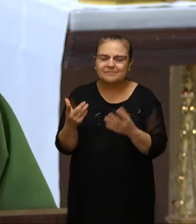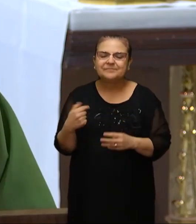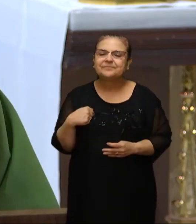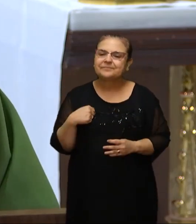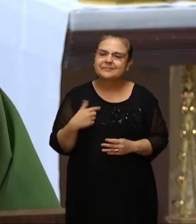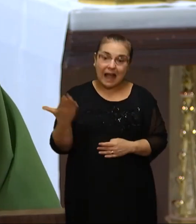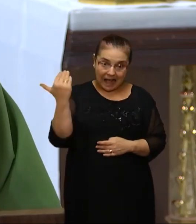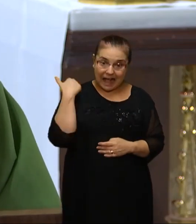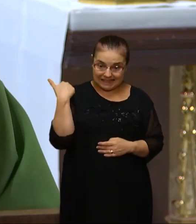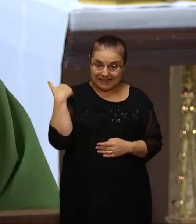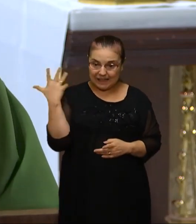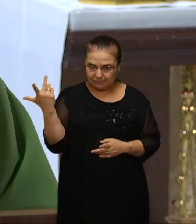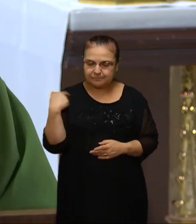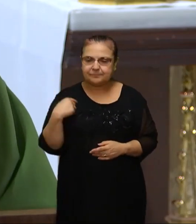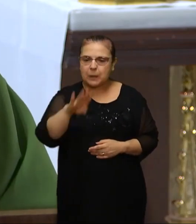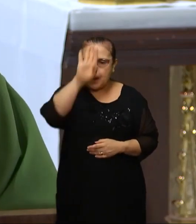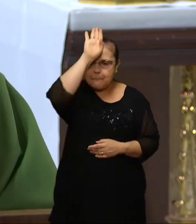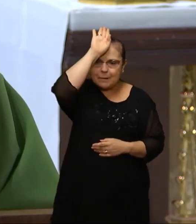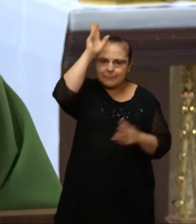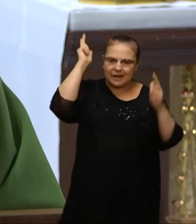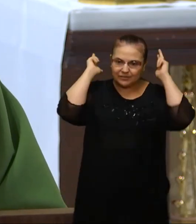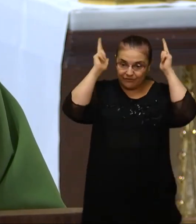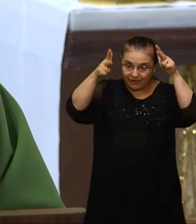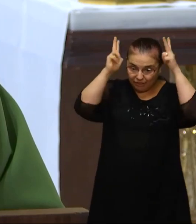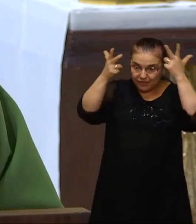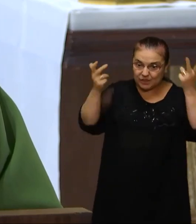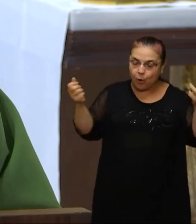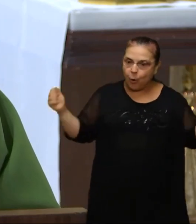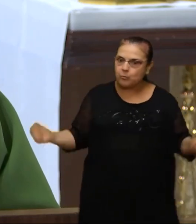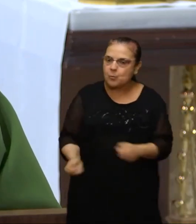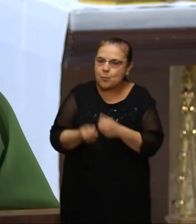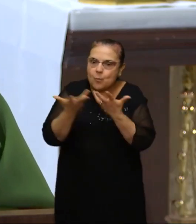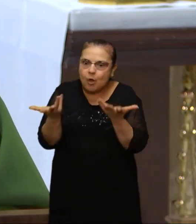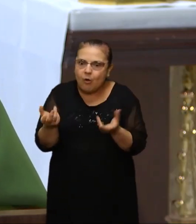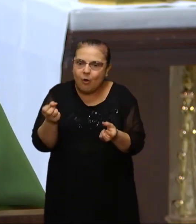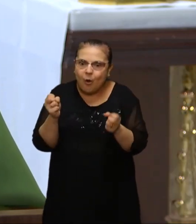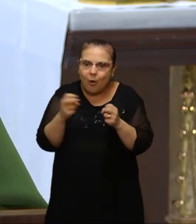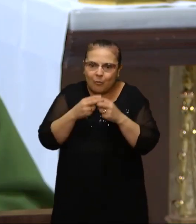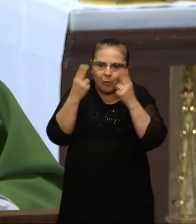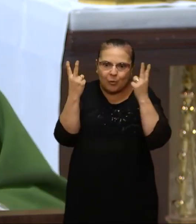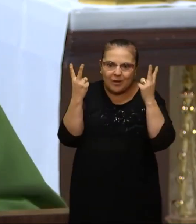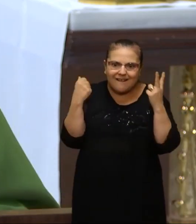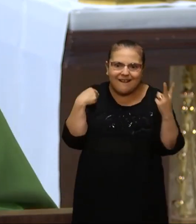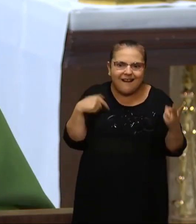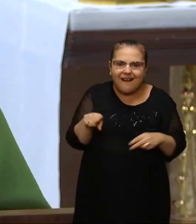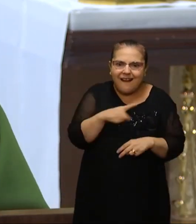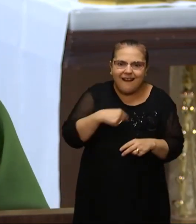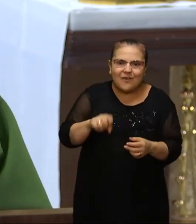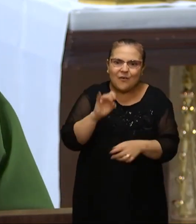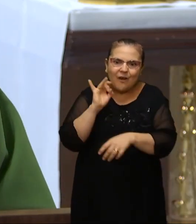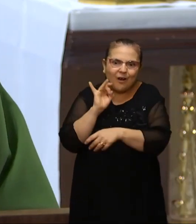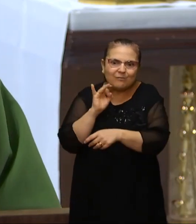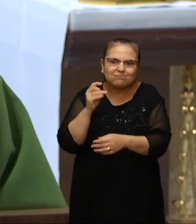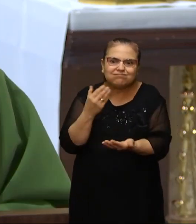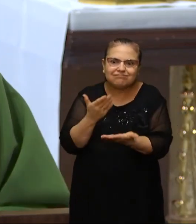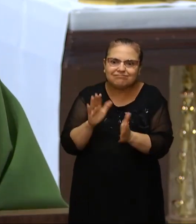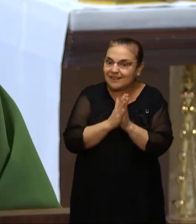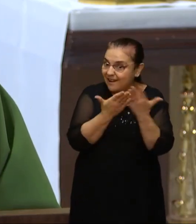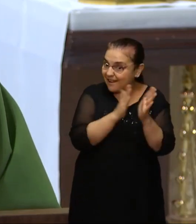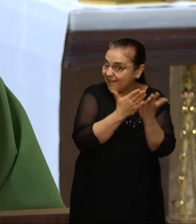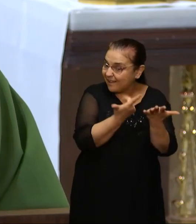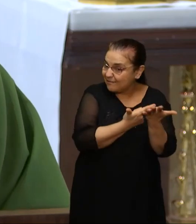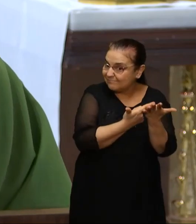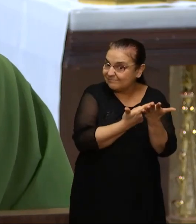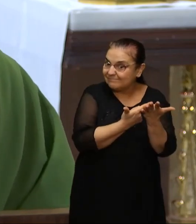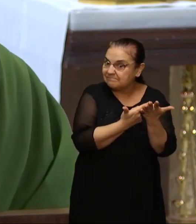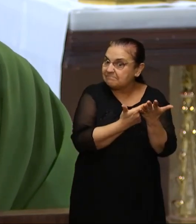ayer el Papa Francisco también nos sorprendía con la publicación de una encíclica pensamos que en este tiempo que no hay